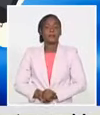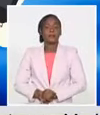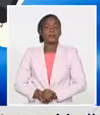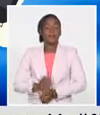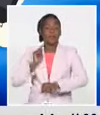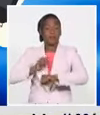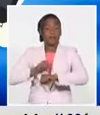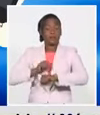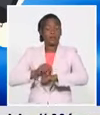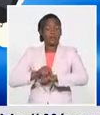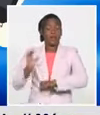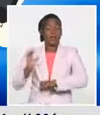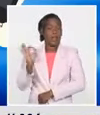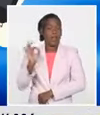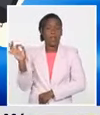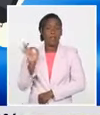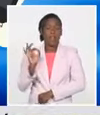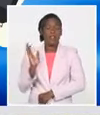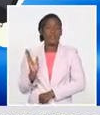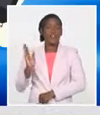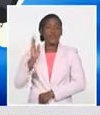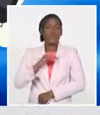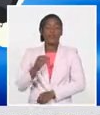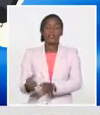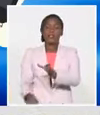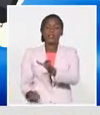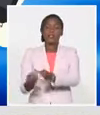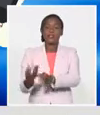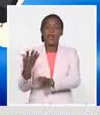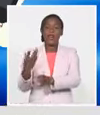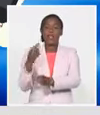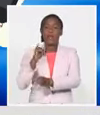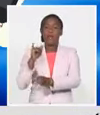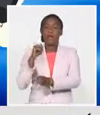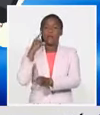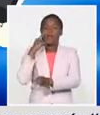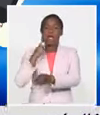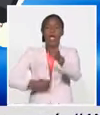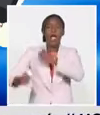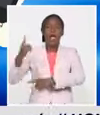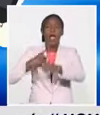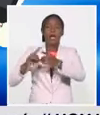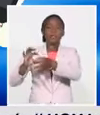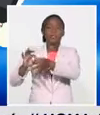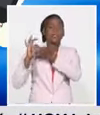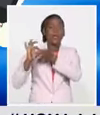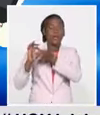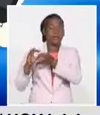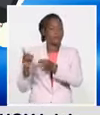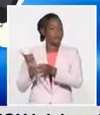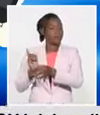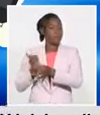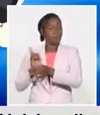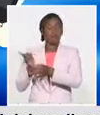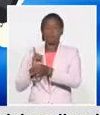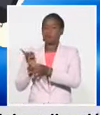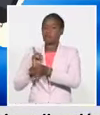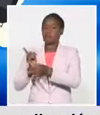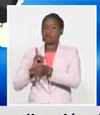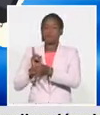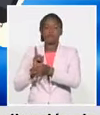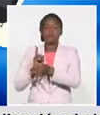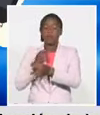no se han presentado eventos adversos graves. Hasta el momento son los eventos adversos